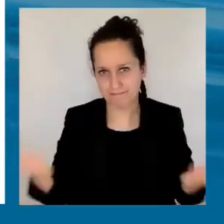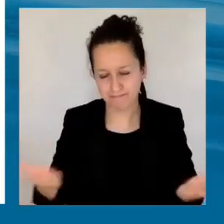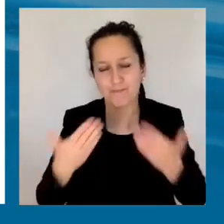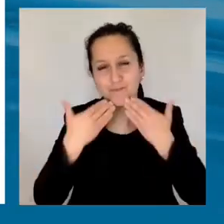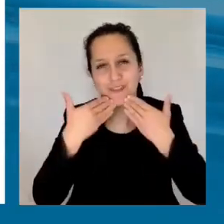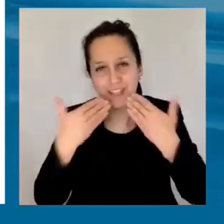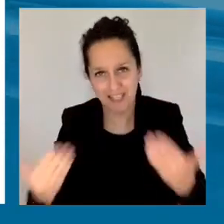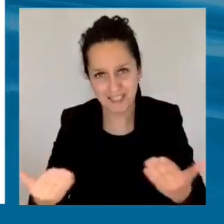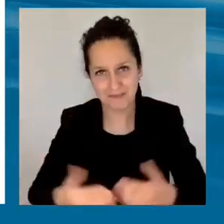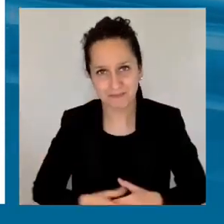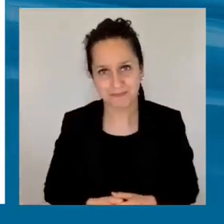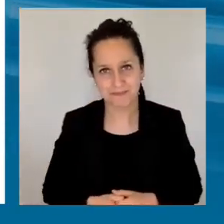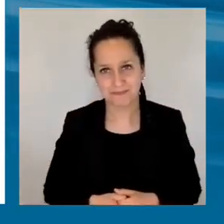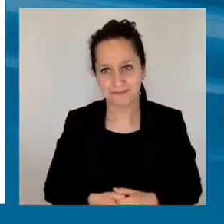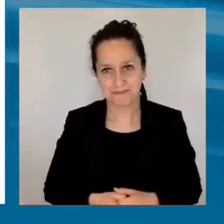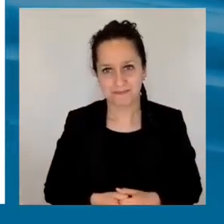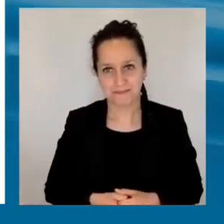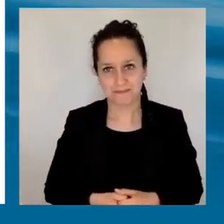Gracias.